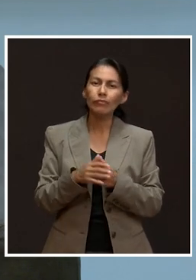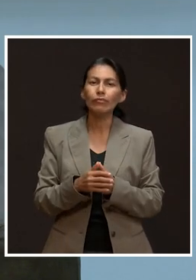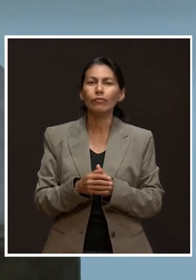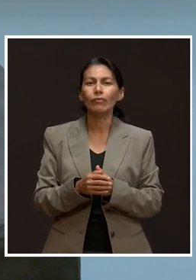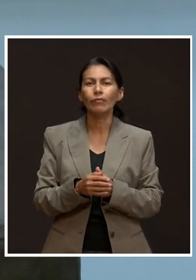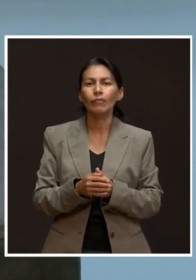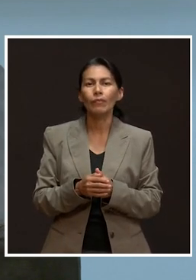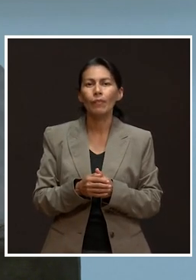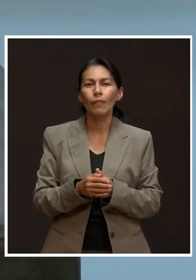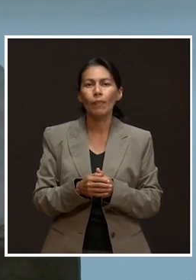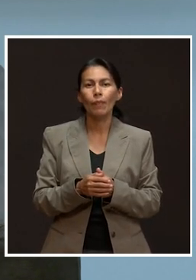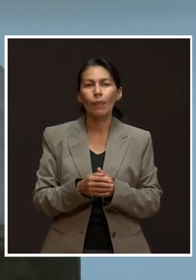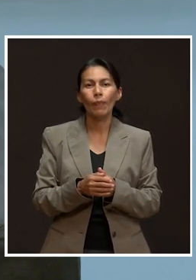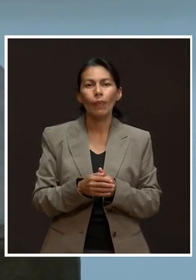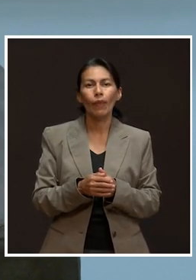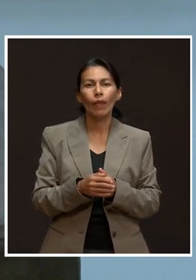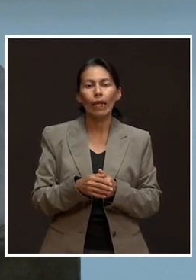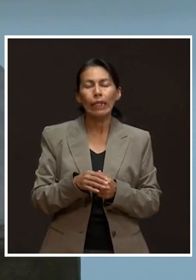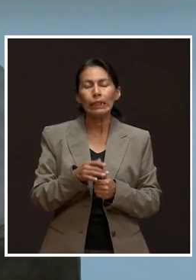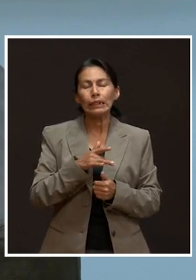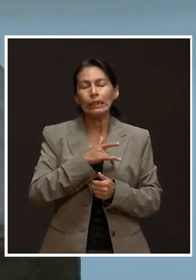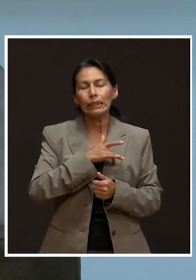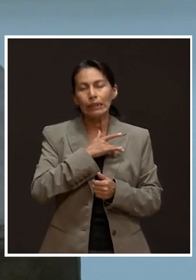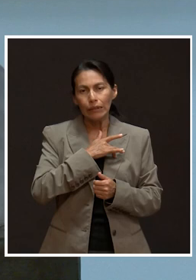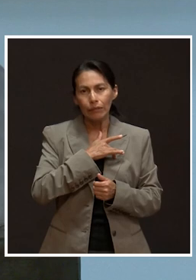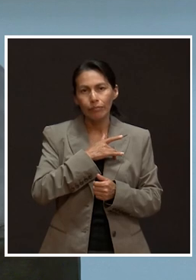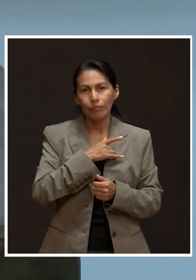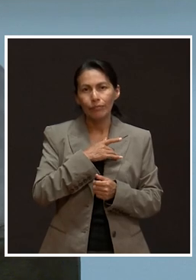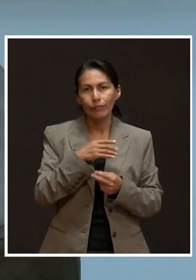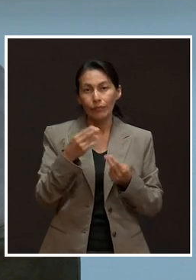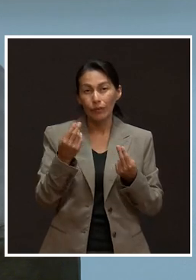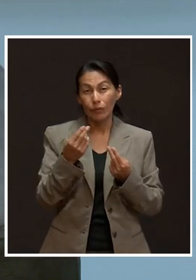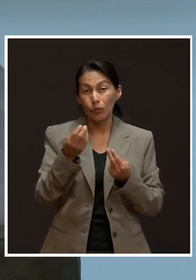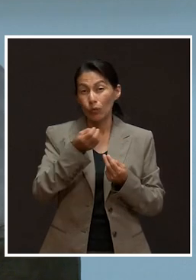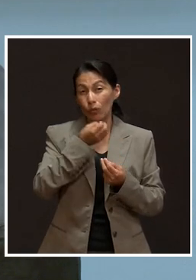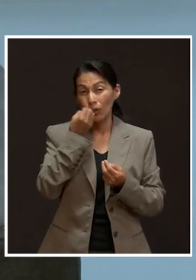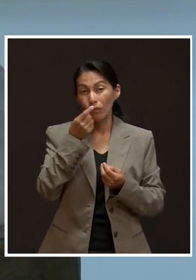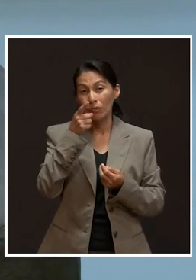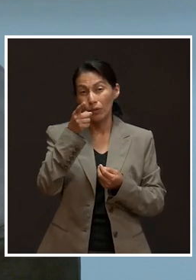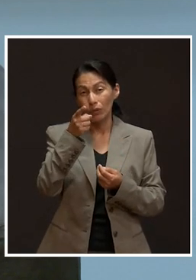mi esposo, dice. Él ya descansa en el Señor. Marta,